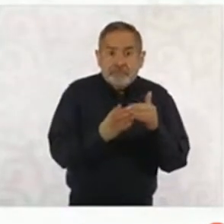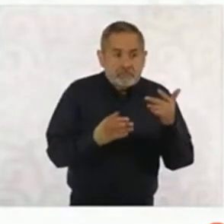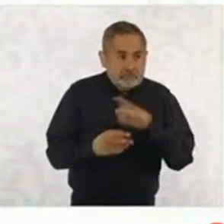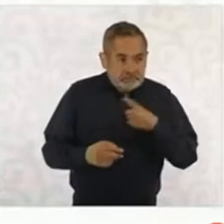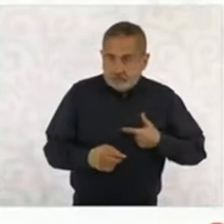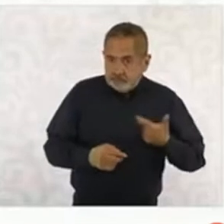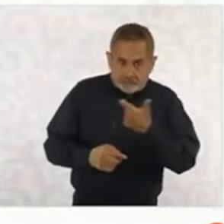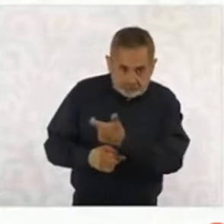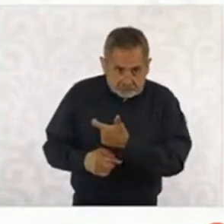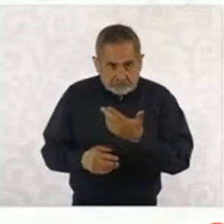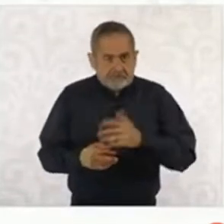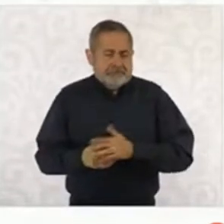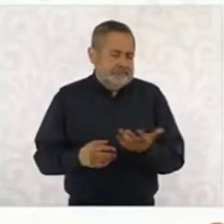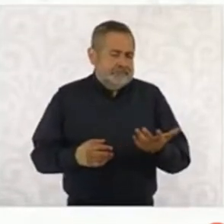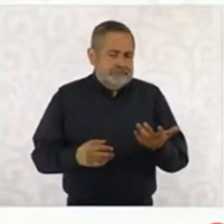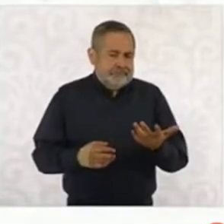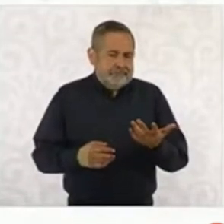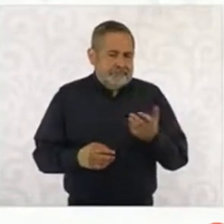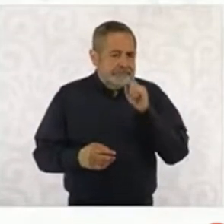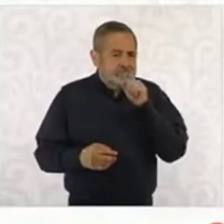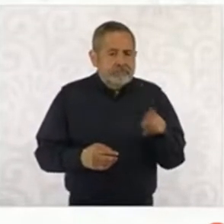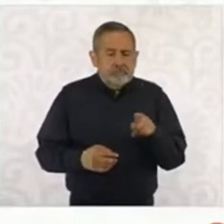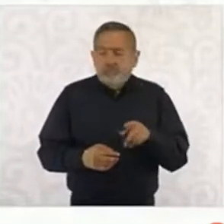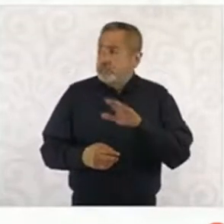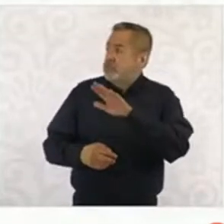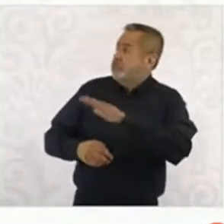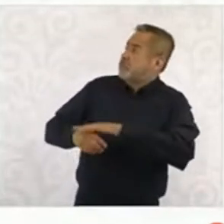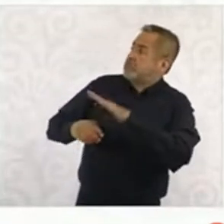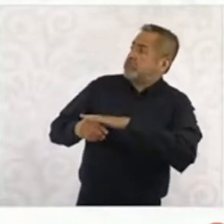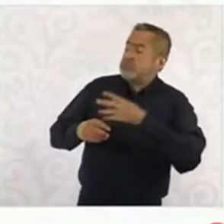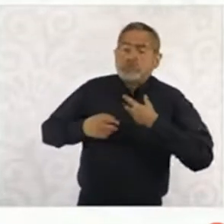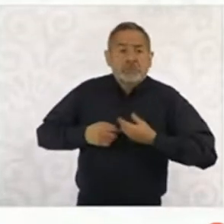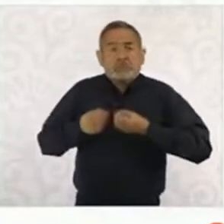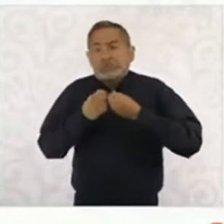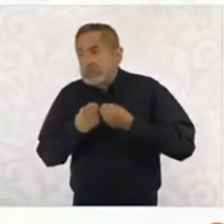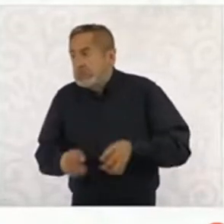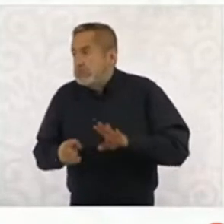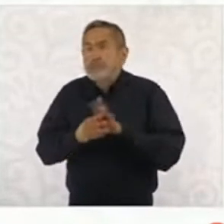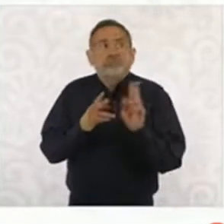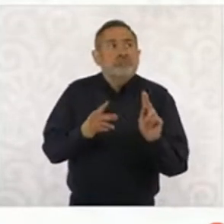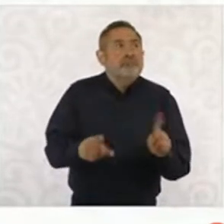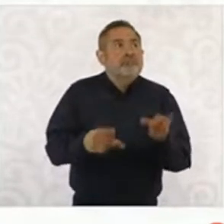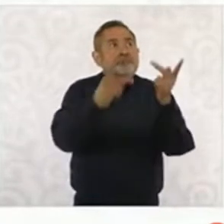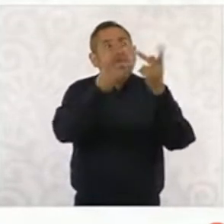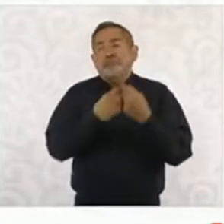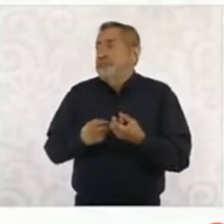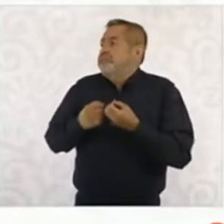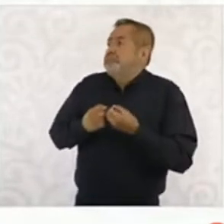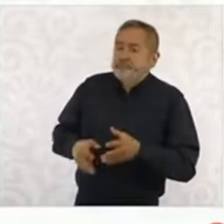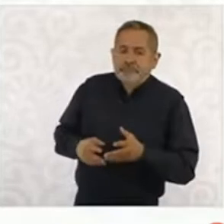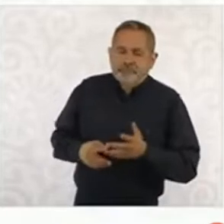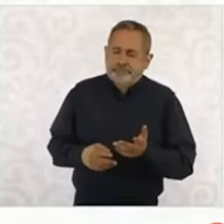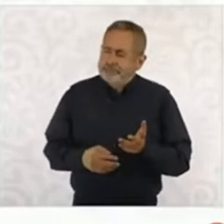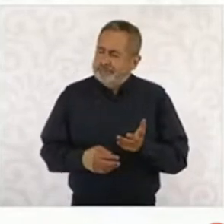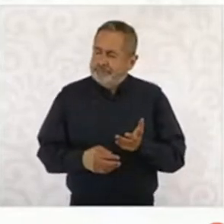millones. Es lo mismo, declaró pérdidas indebidas al vender acciones. Son estos movimientos